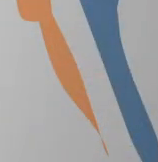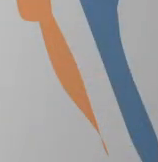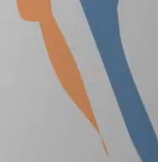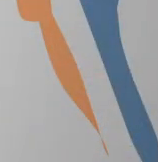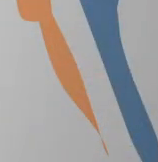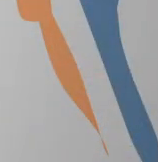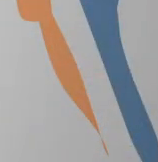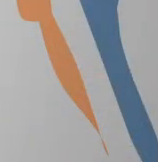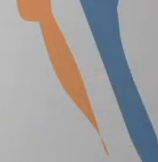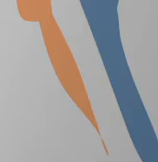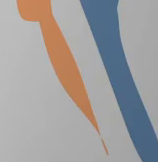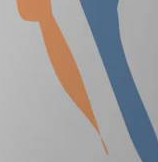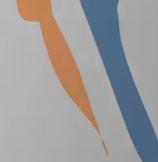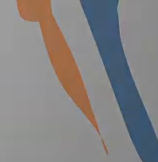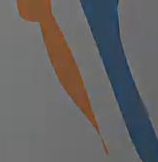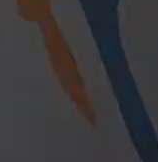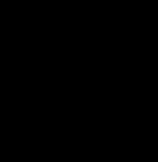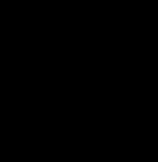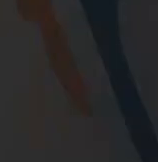y